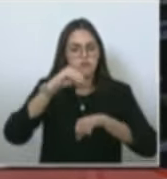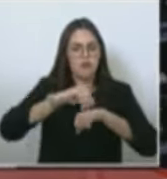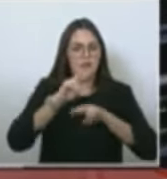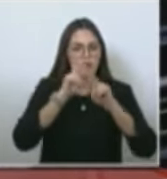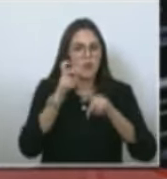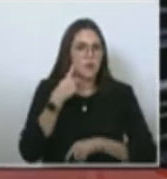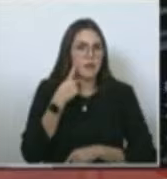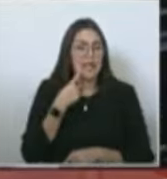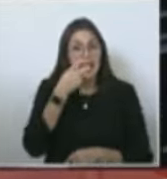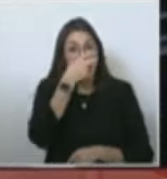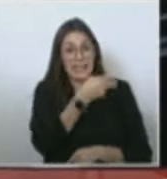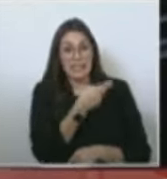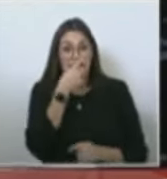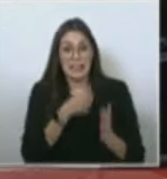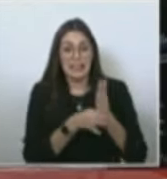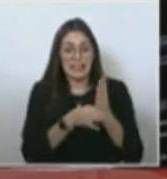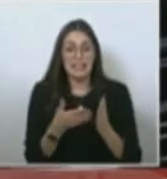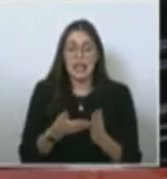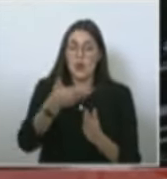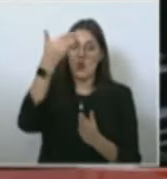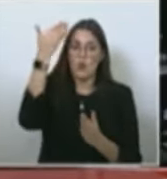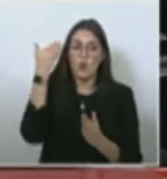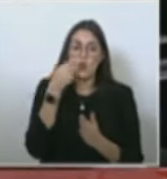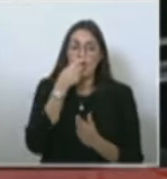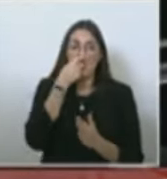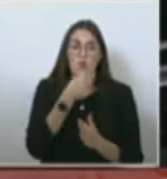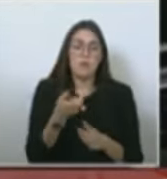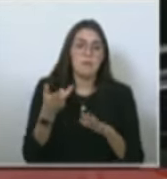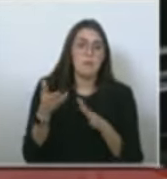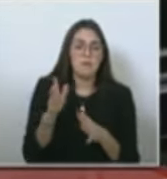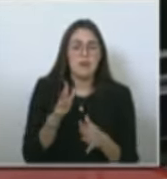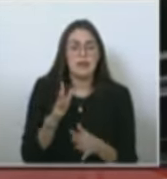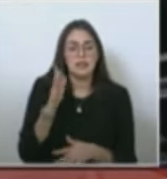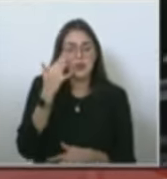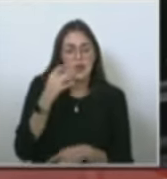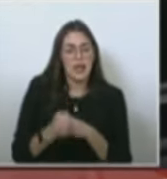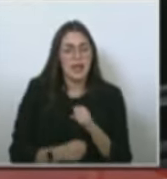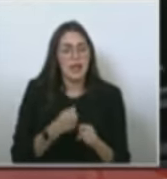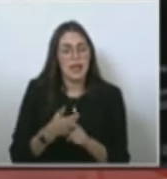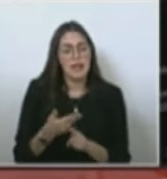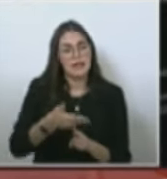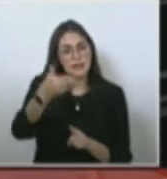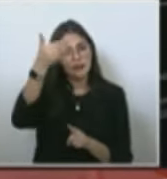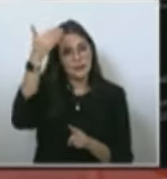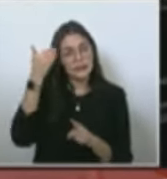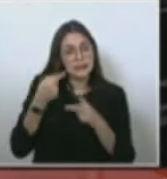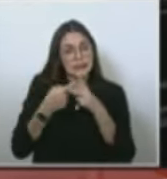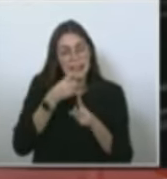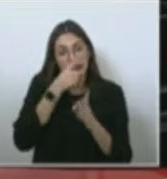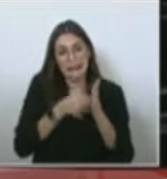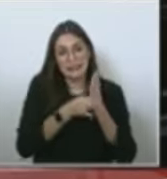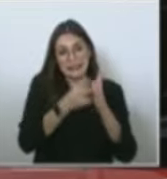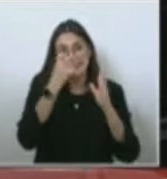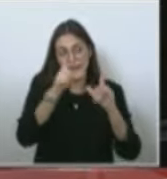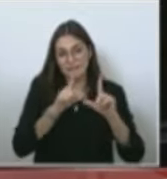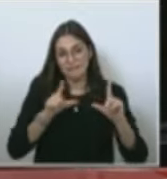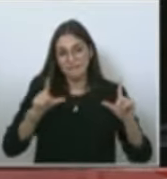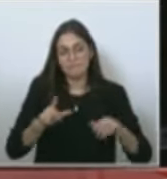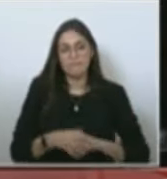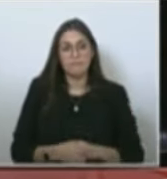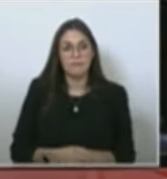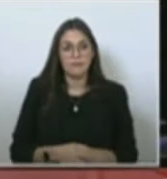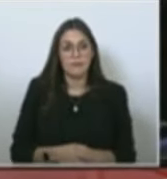venía en la Declaración de Principios hace ni más ni menos que 50 años. Y se basaba